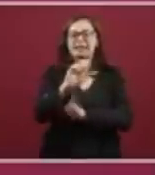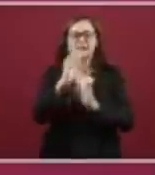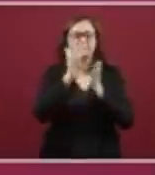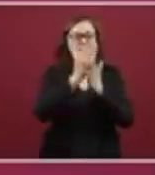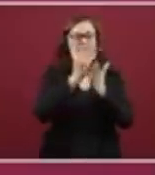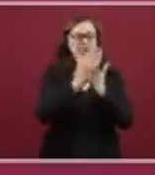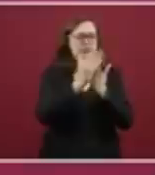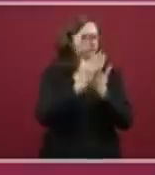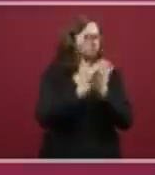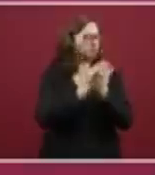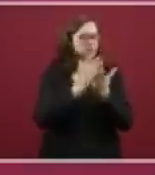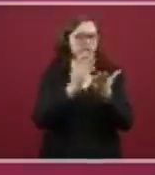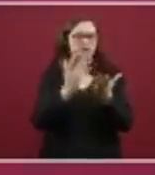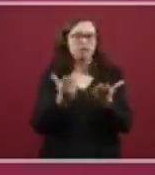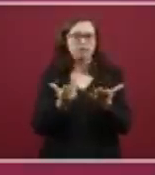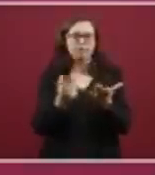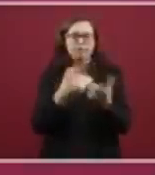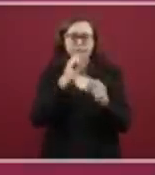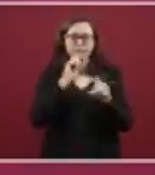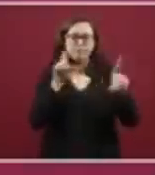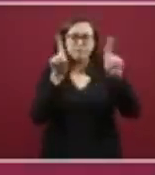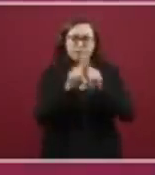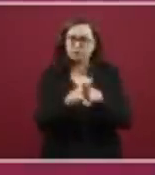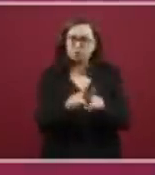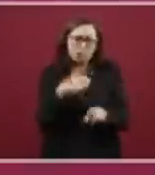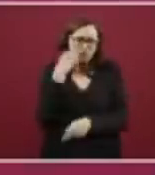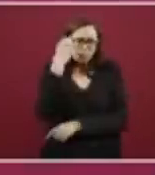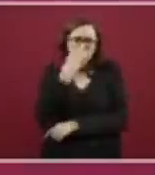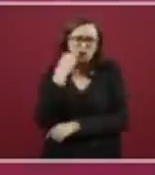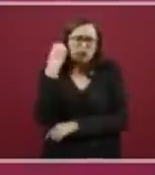y como en escuela,